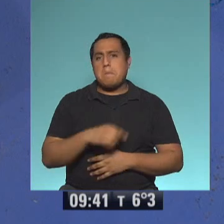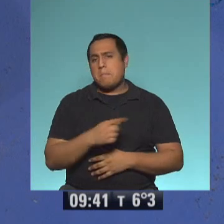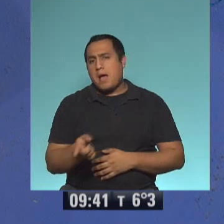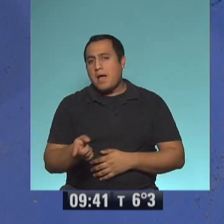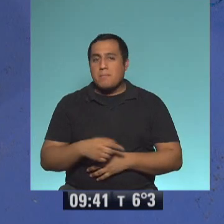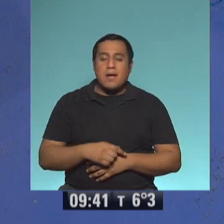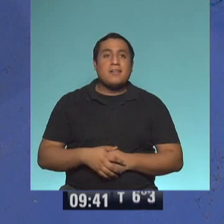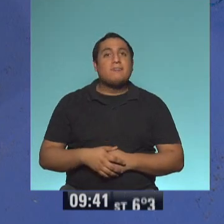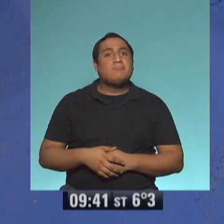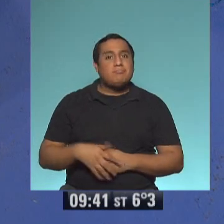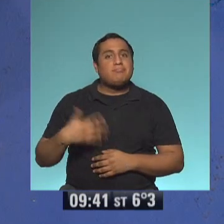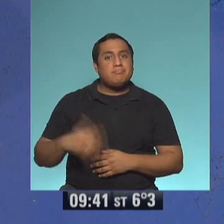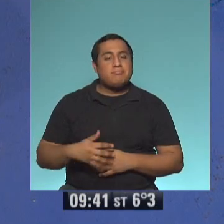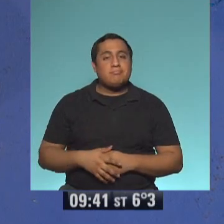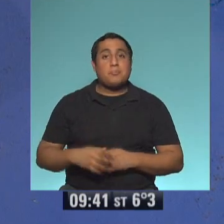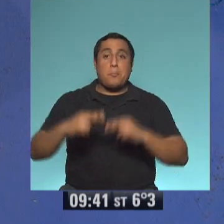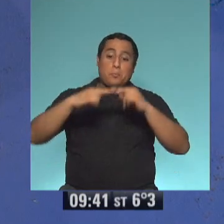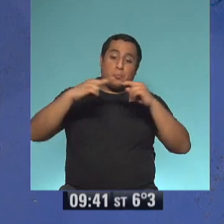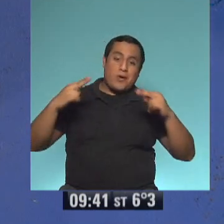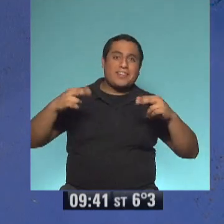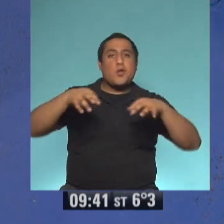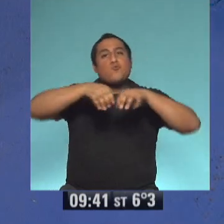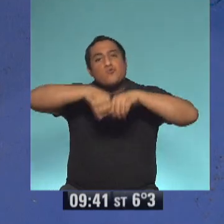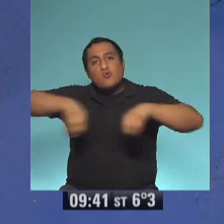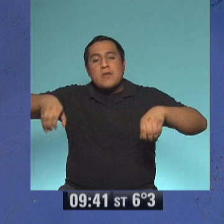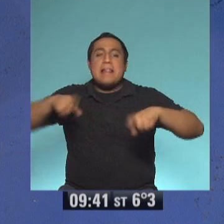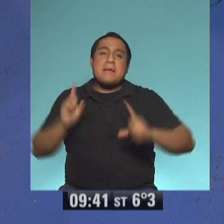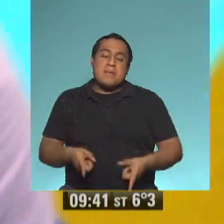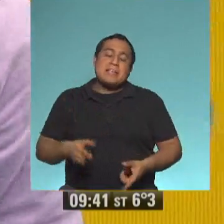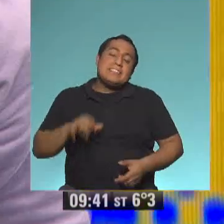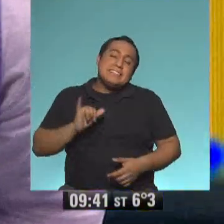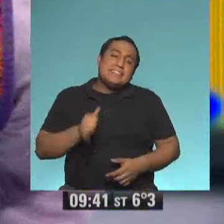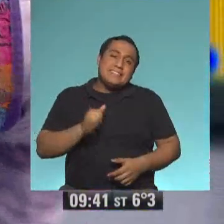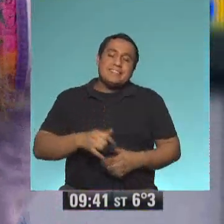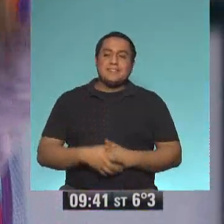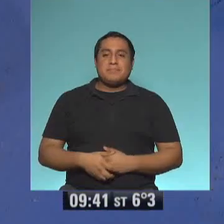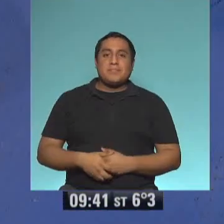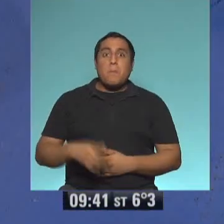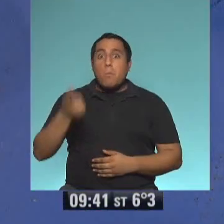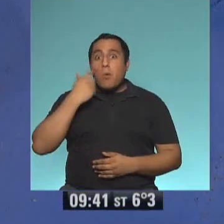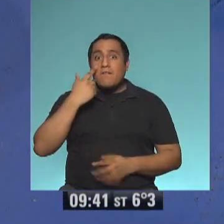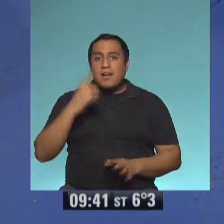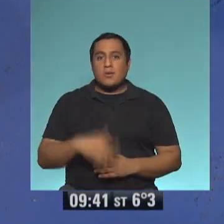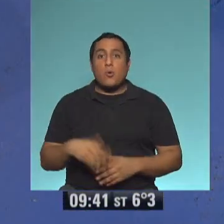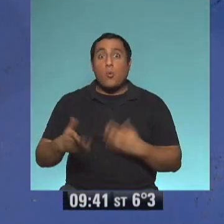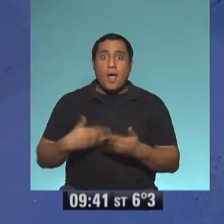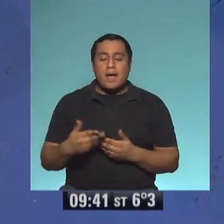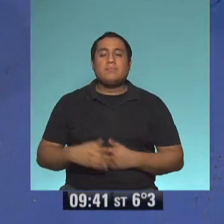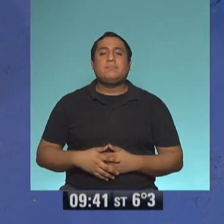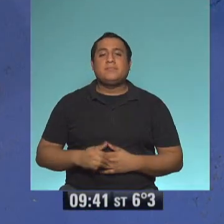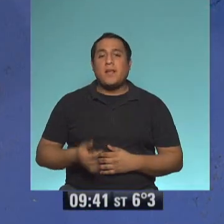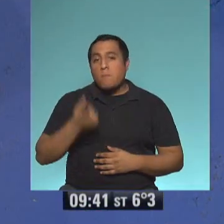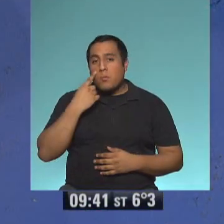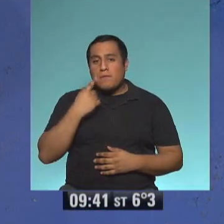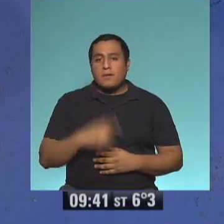¿Viste? ¡Un túnel! ¿Viste? Hicimos un túnel también. ¡Claro! Sí. ¡Qué bueno! ¿Probamos? ¿Jugamos Dale. Un rato? Yo pruebo con esta. Ahí